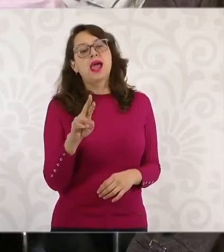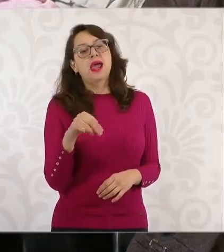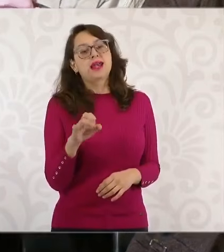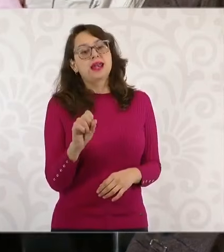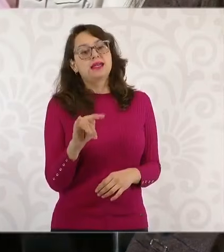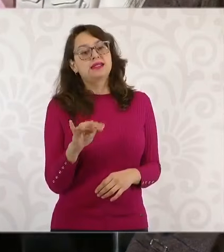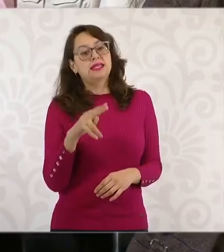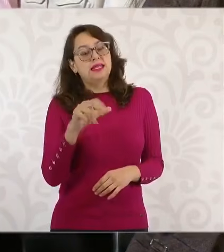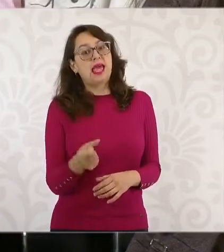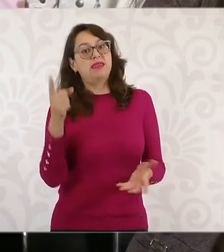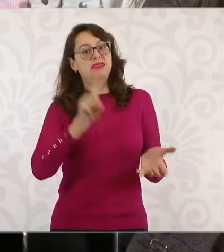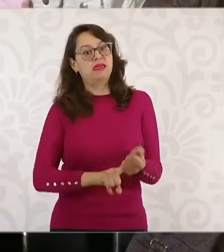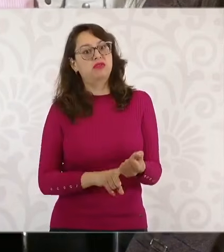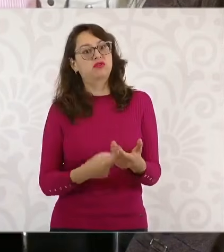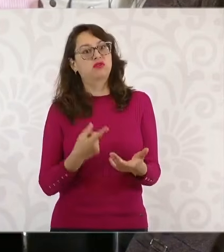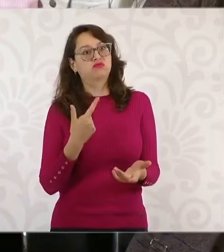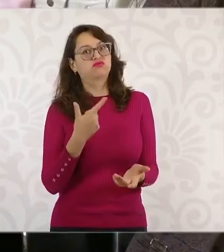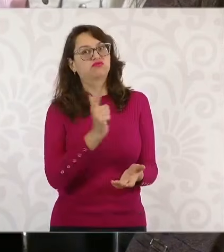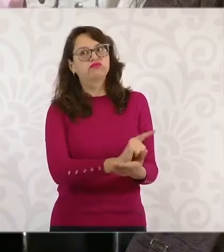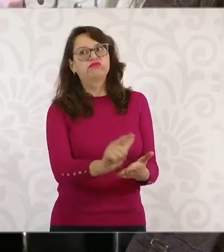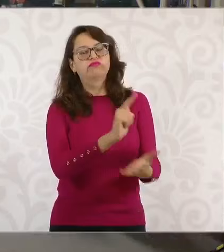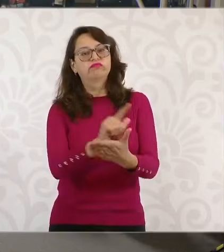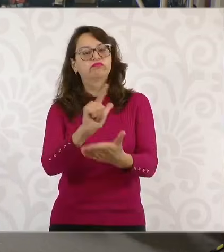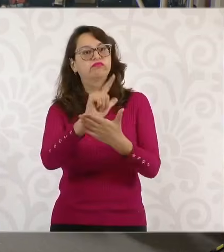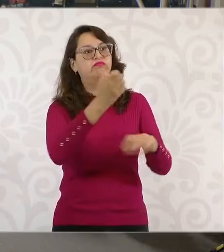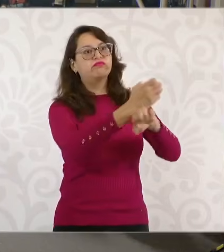una limpia en las Procuradurías de los Estados.